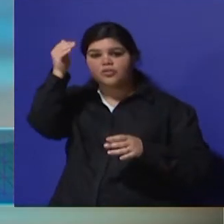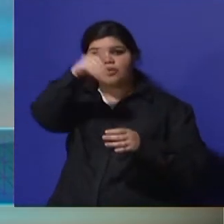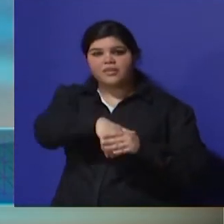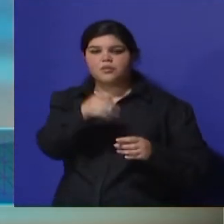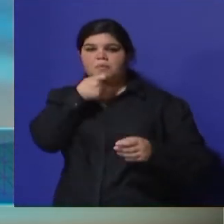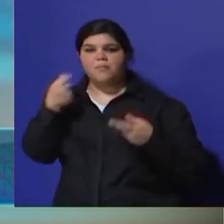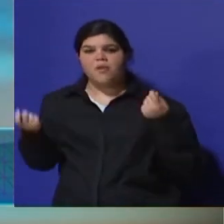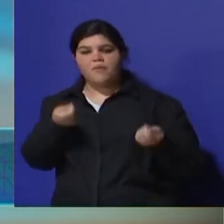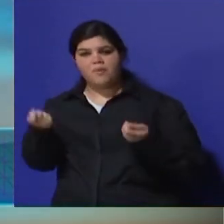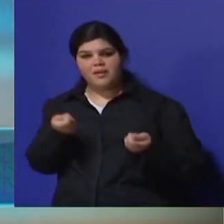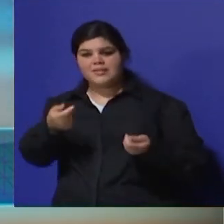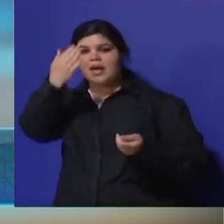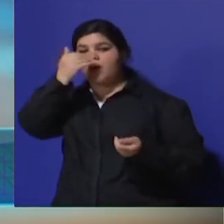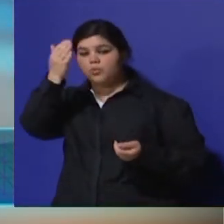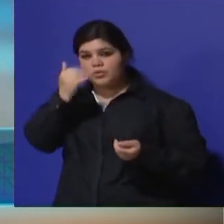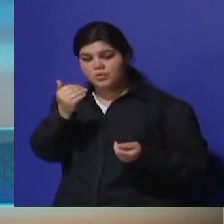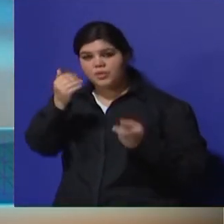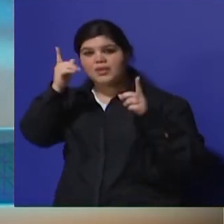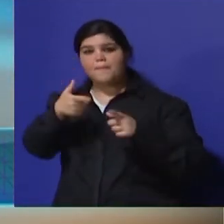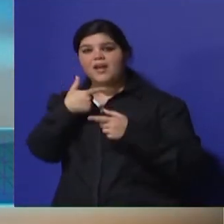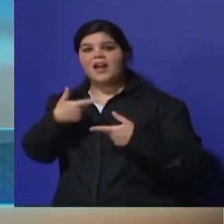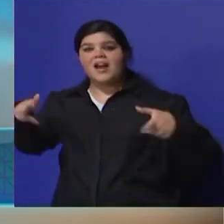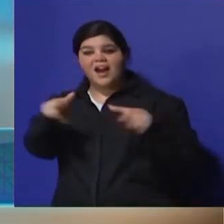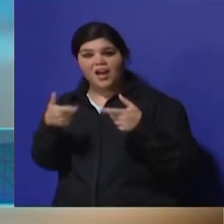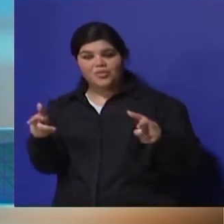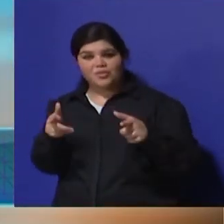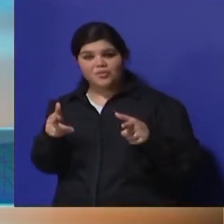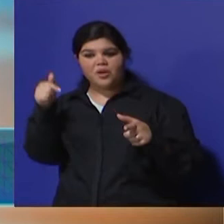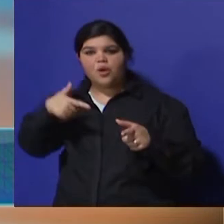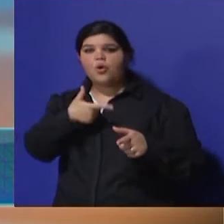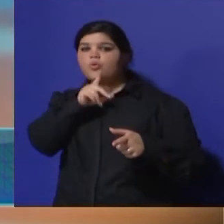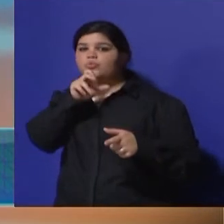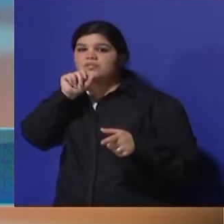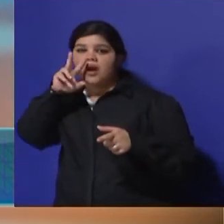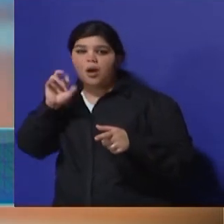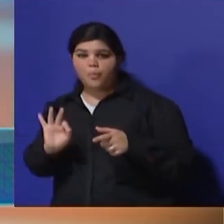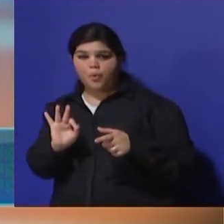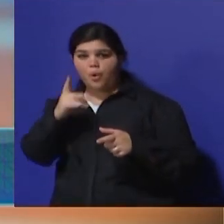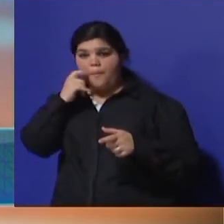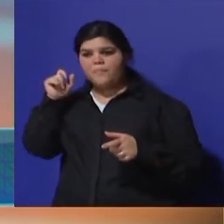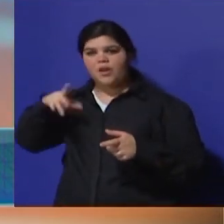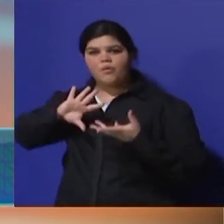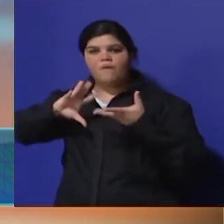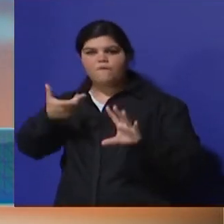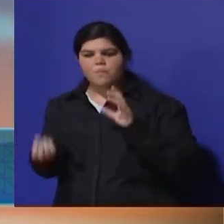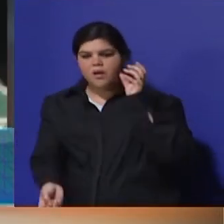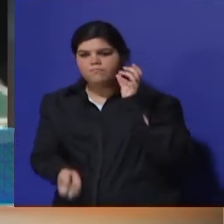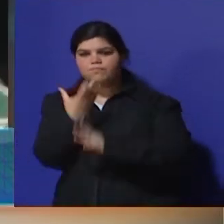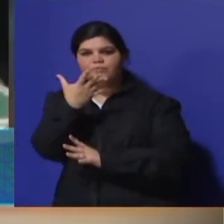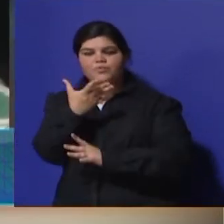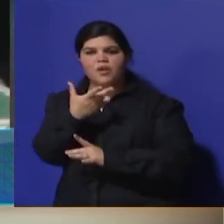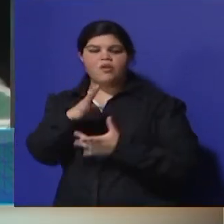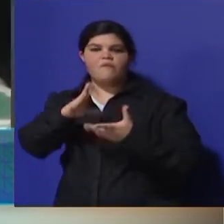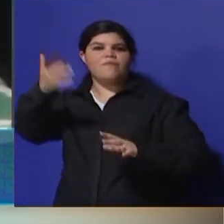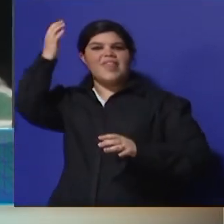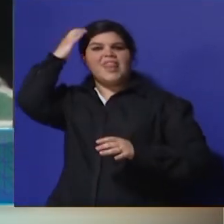la danza, la actuación... El canto, Gustavo Tarrío logra como renovar el lenguaje teatral, ¿sí?